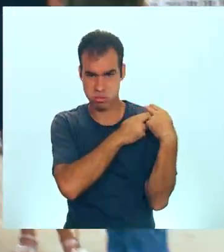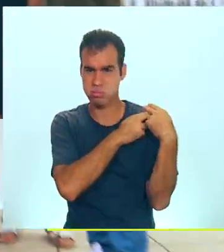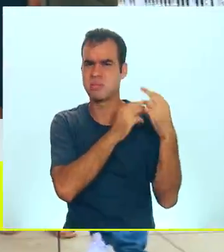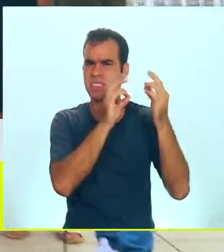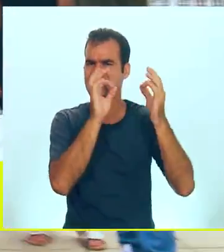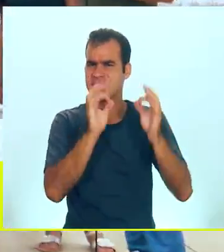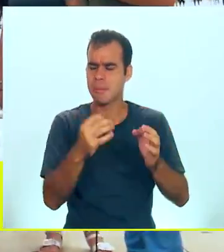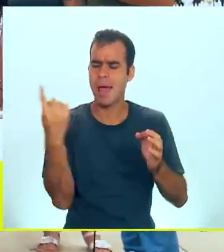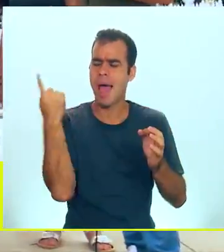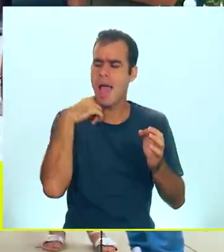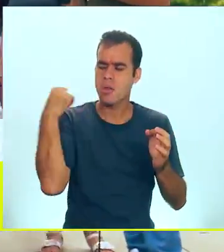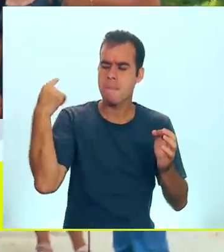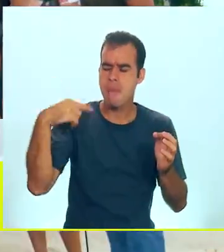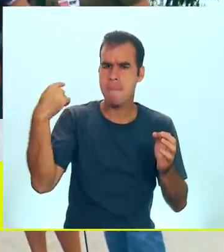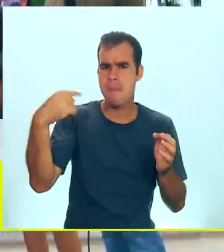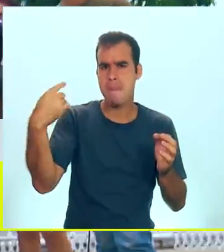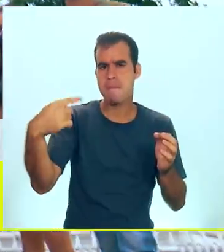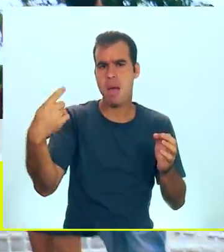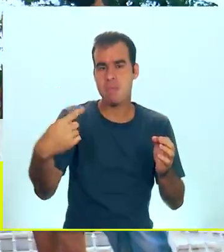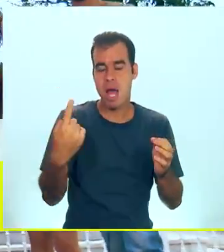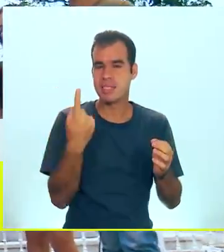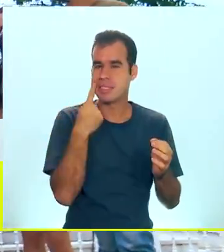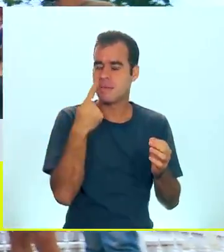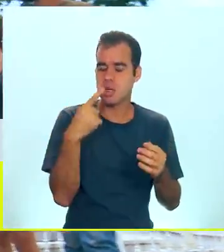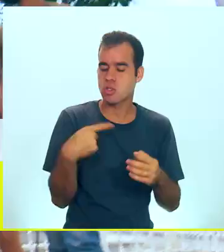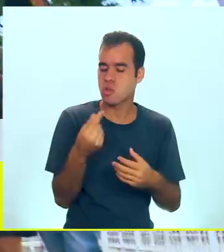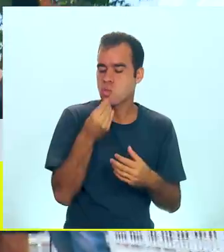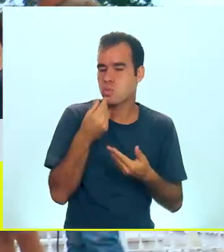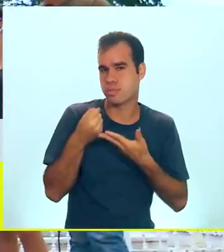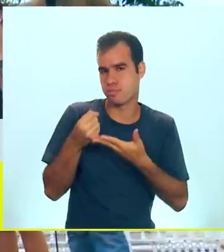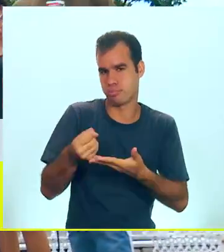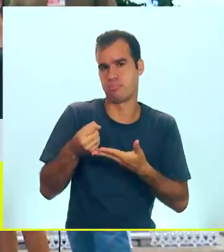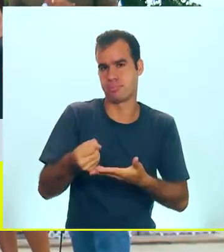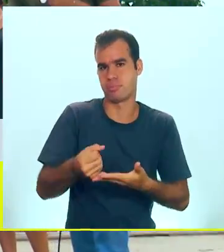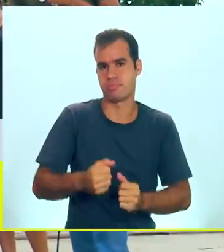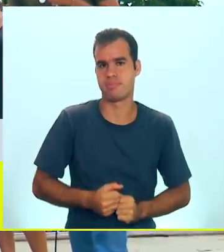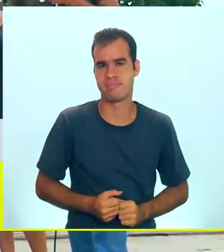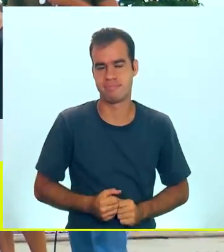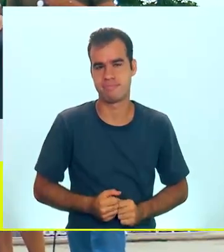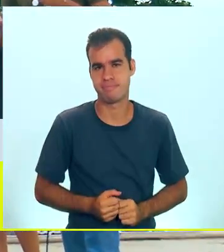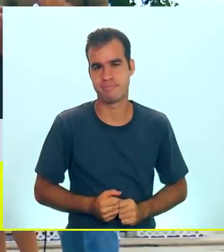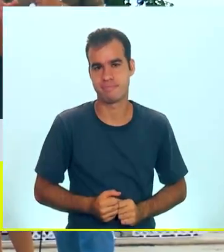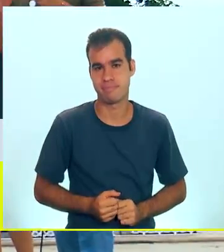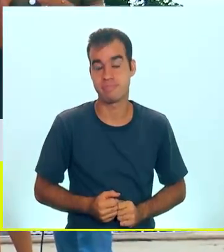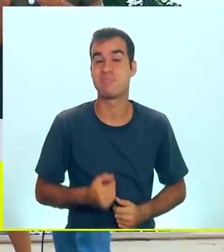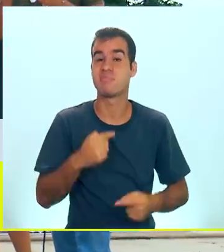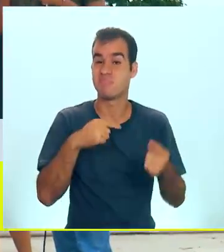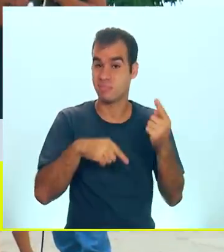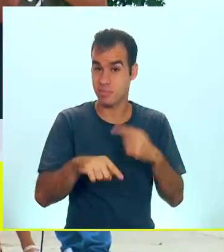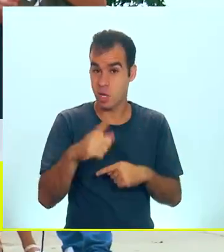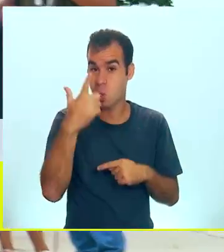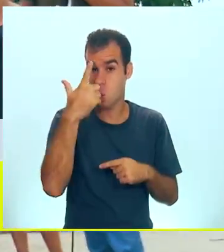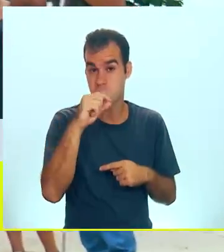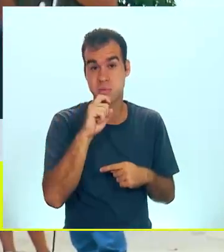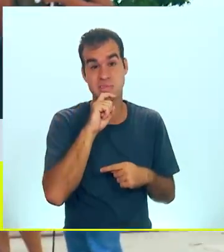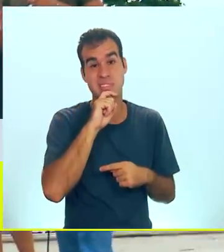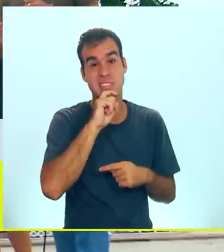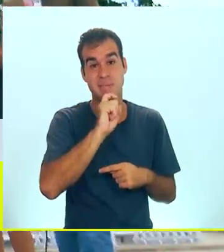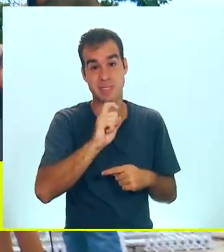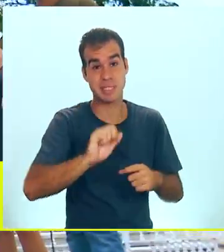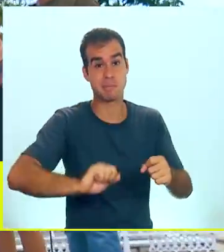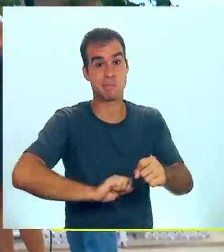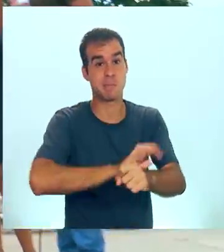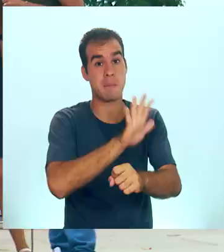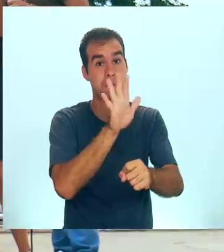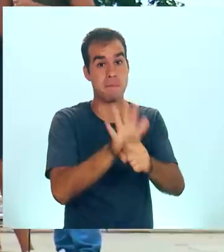todas partes el frenesí de nuestros años y la satisfacción de ayudar. En este caso, estamos bajo las circunstancias especiales que ha impuesto la